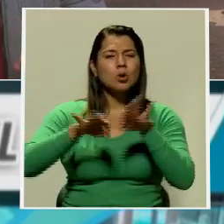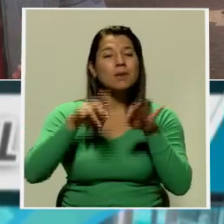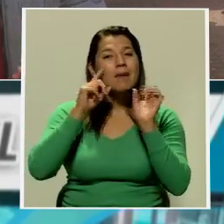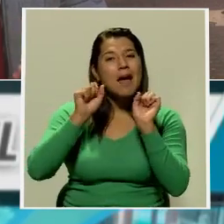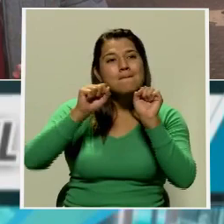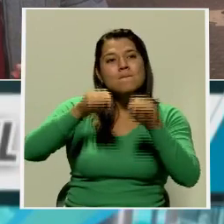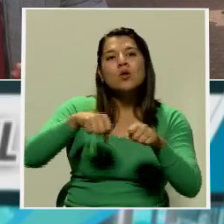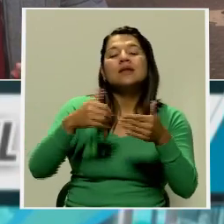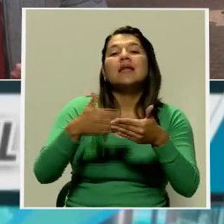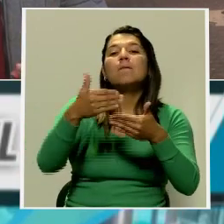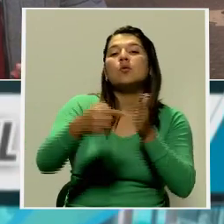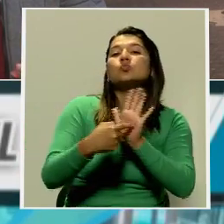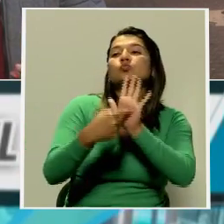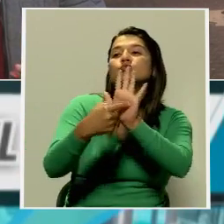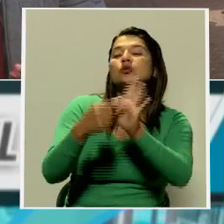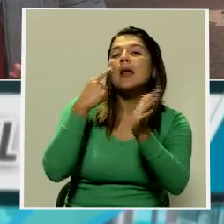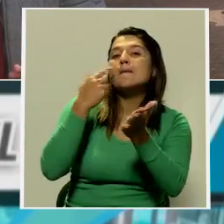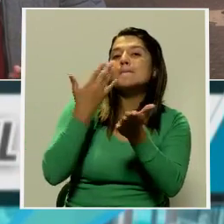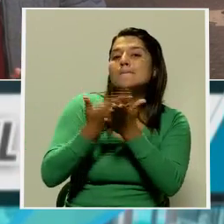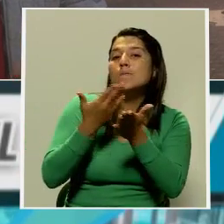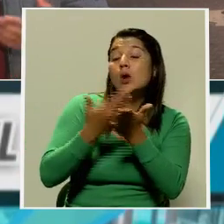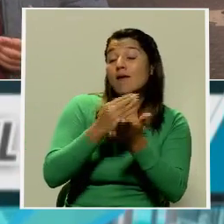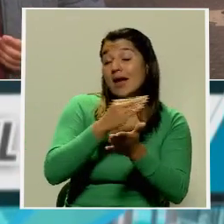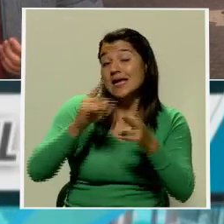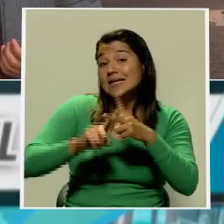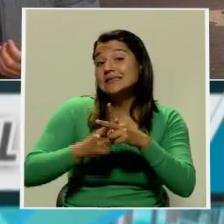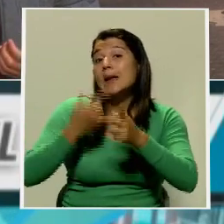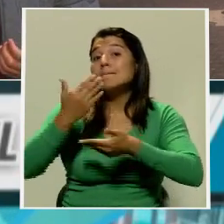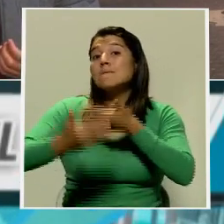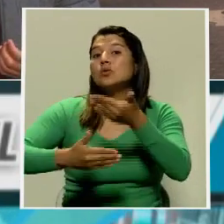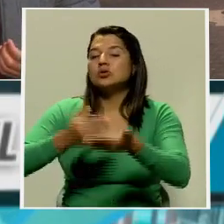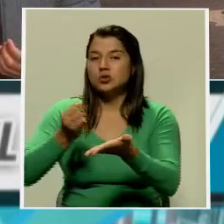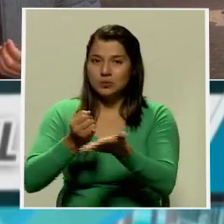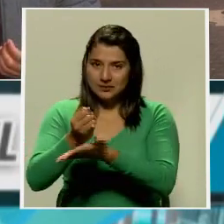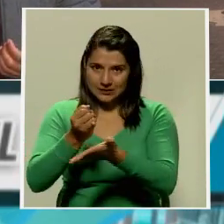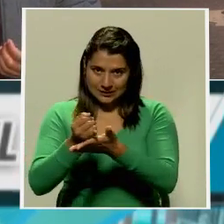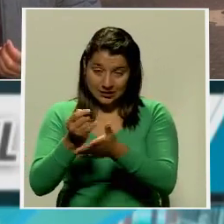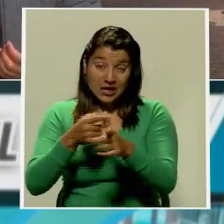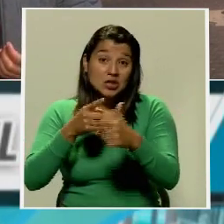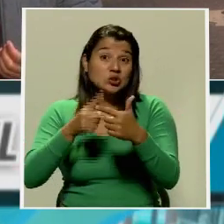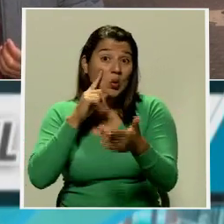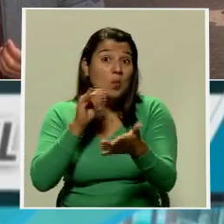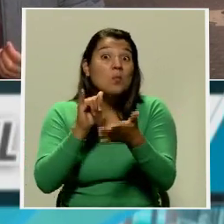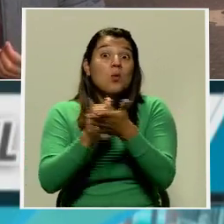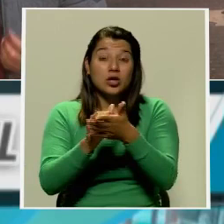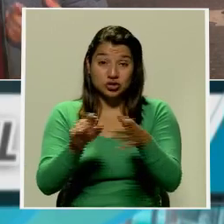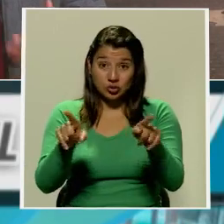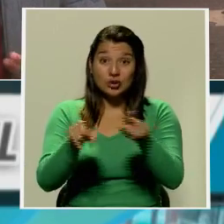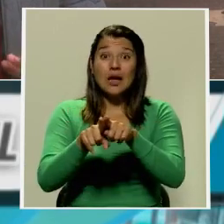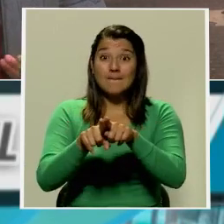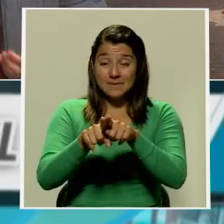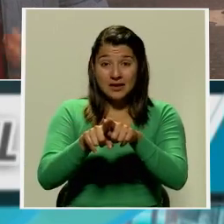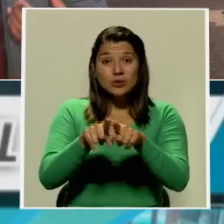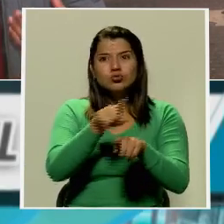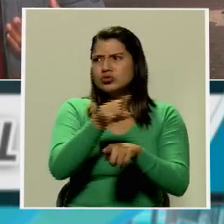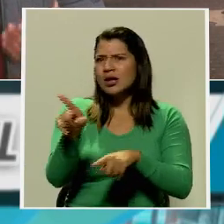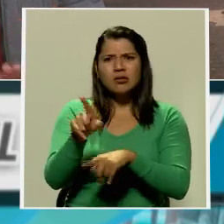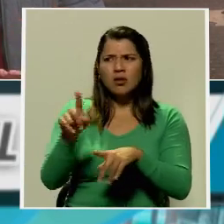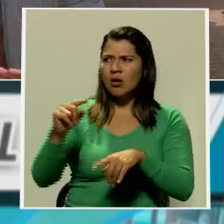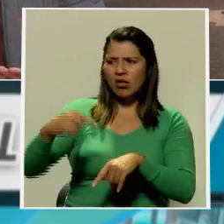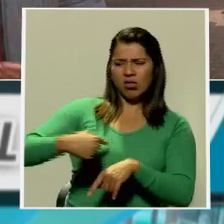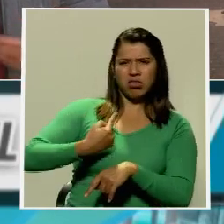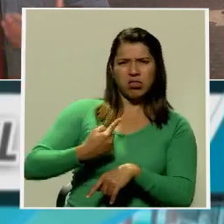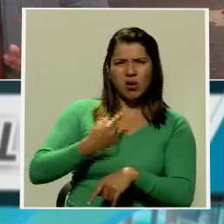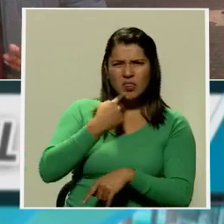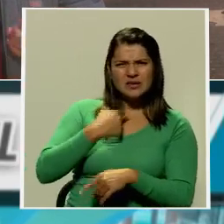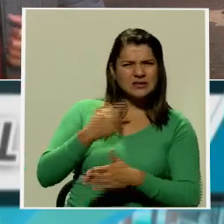el proceso de investigación, y es por eso que también se hace el llamado a las personas que denuncien, que interpongan la